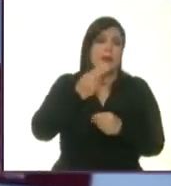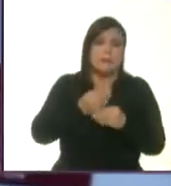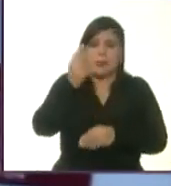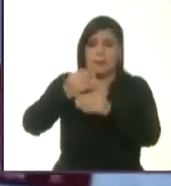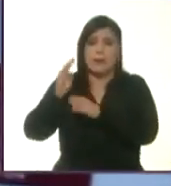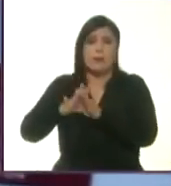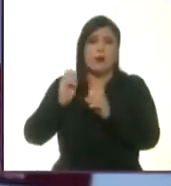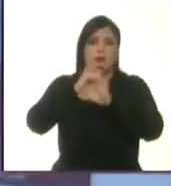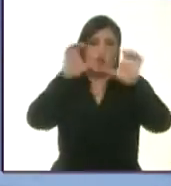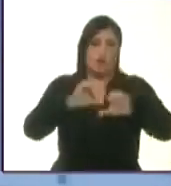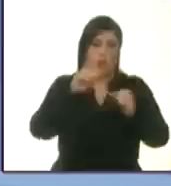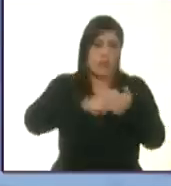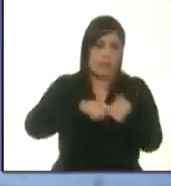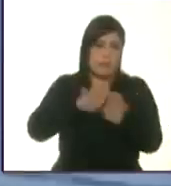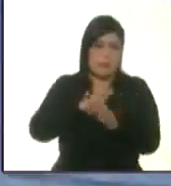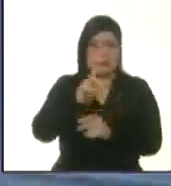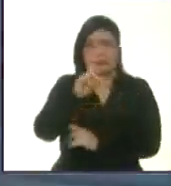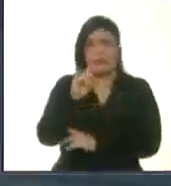distritales